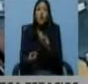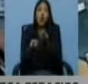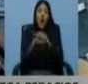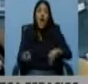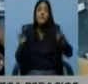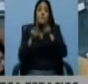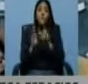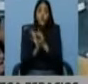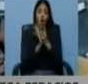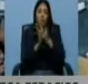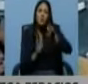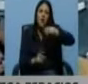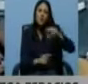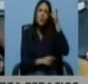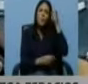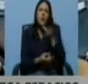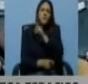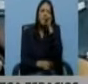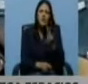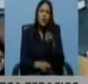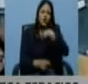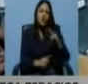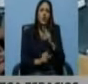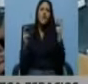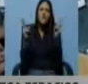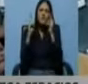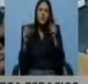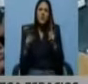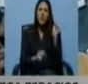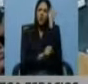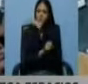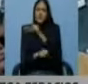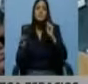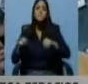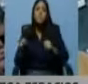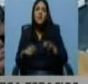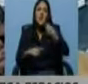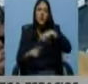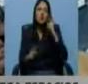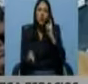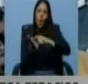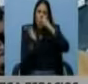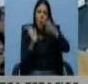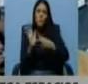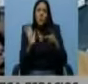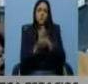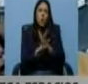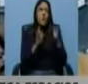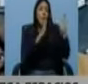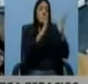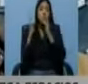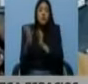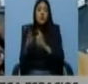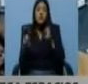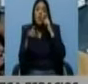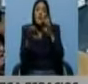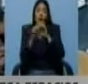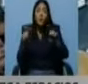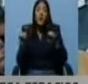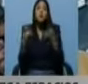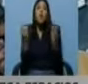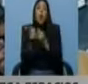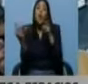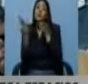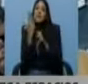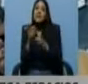venezolano de ser victorioso de vencer y de en este caso de completar un proceso educativo de calidad proceso de